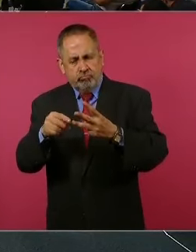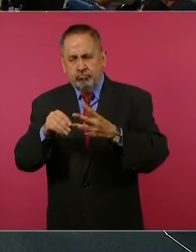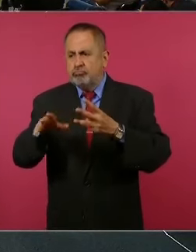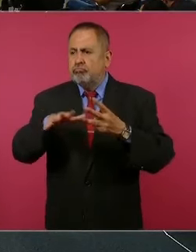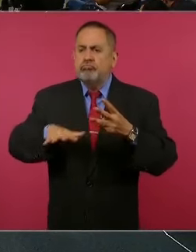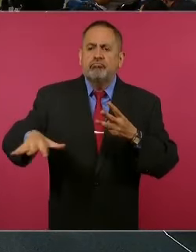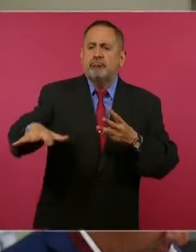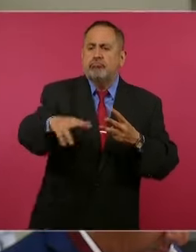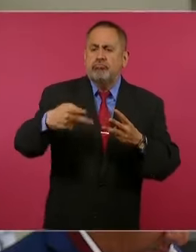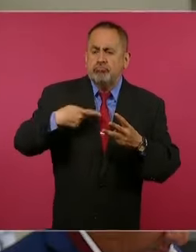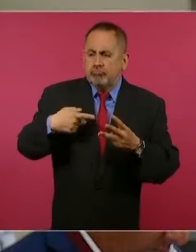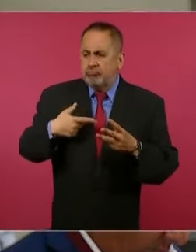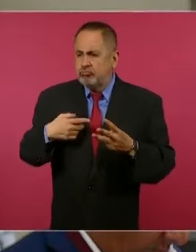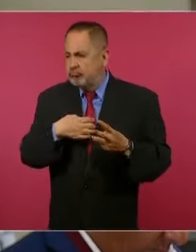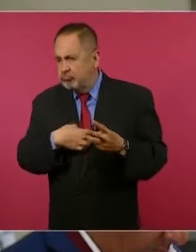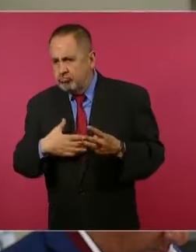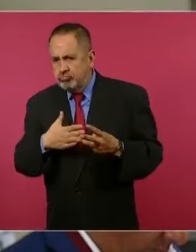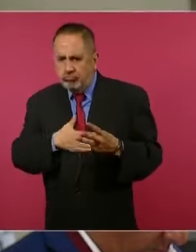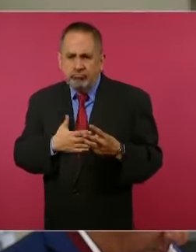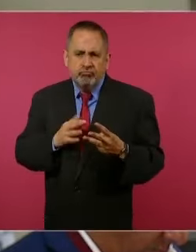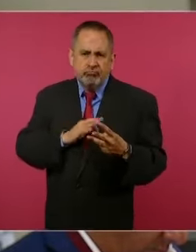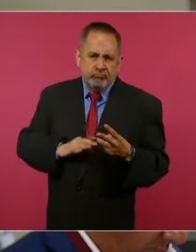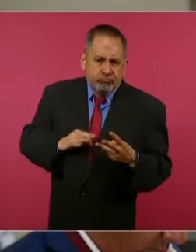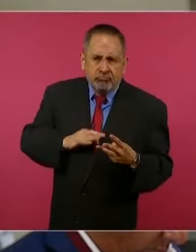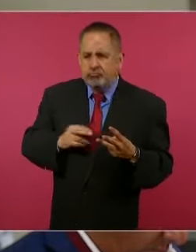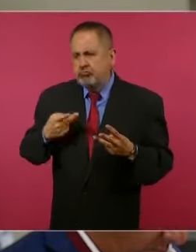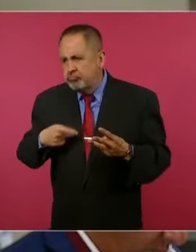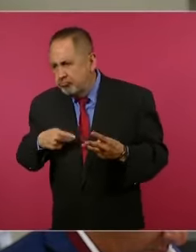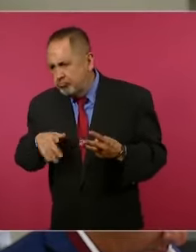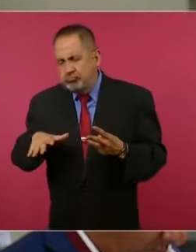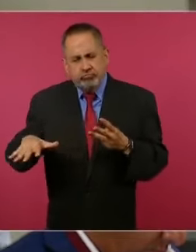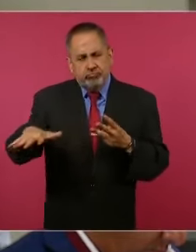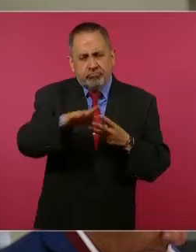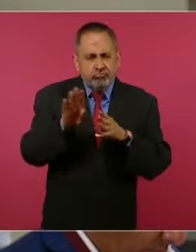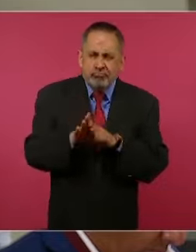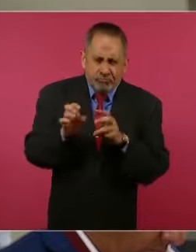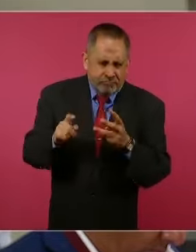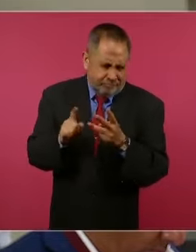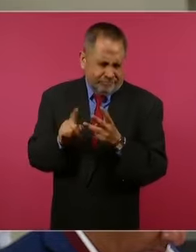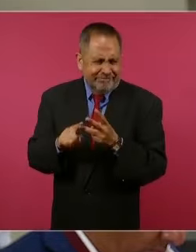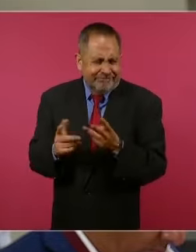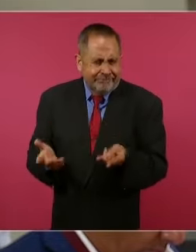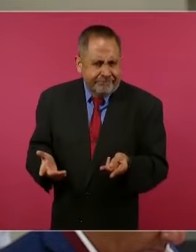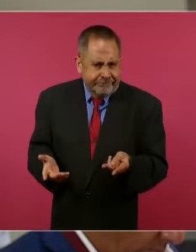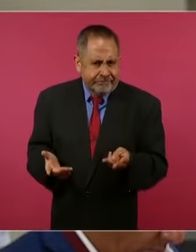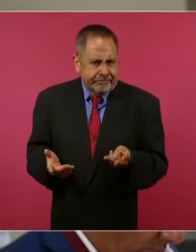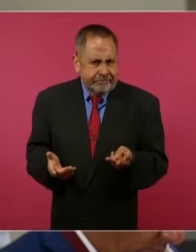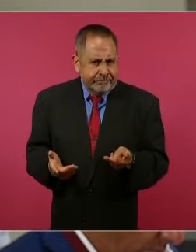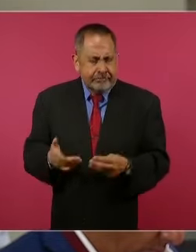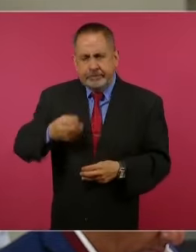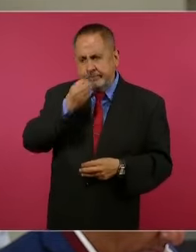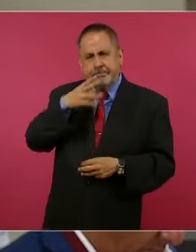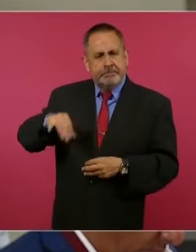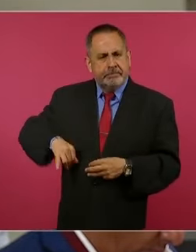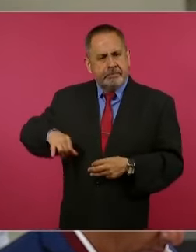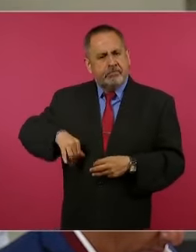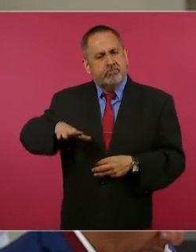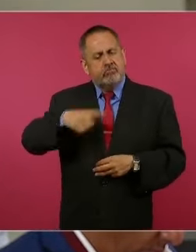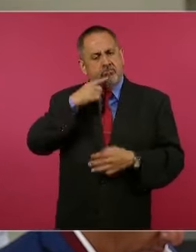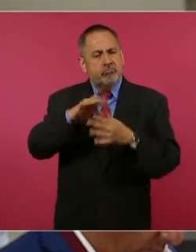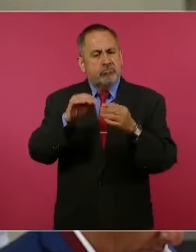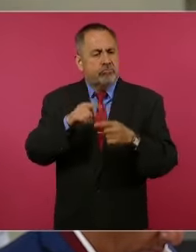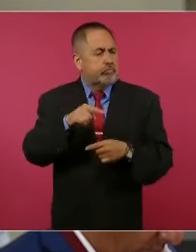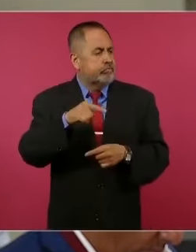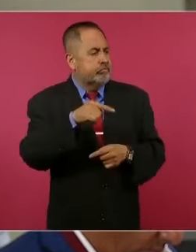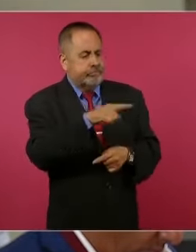la satisfacción Incluso el tema de la felicidad de los ciudadanos mexicanos y bueno es interesante lo que usted decía no porque hay un